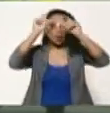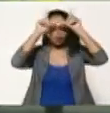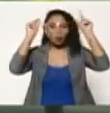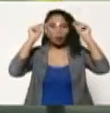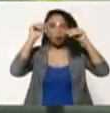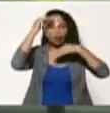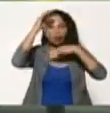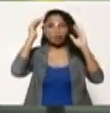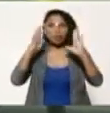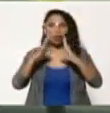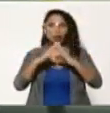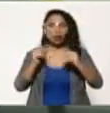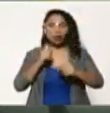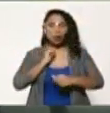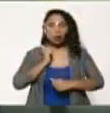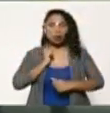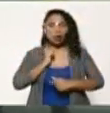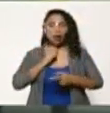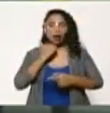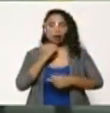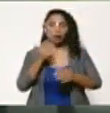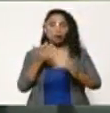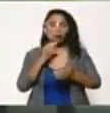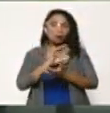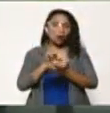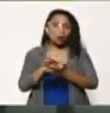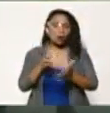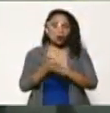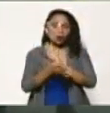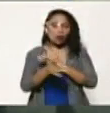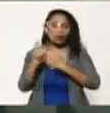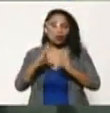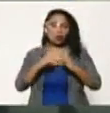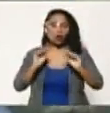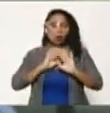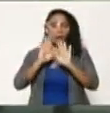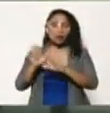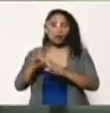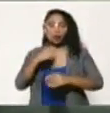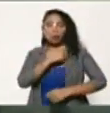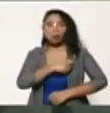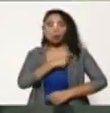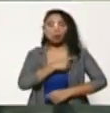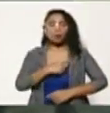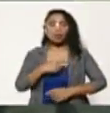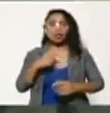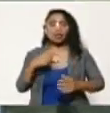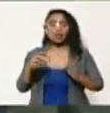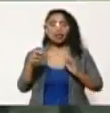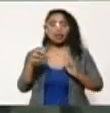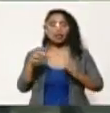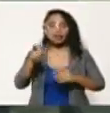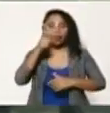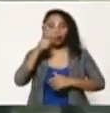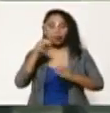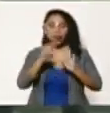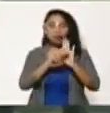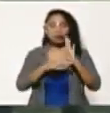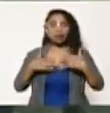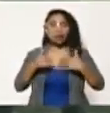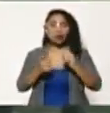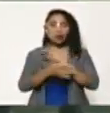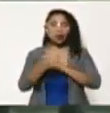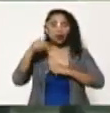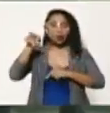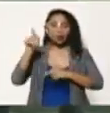cualquier irregularidad y además prestarle todo el apoyo y protocolo a bioseguridad a los más de 700 connacionales que llegan el día de